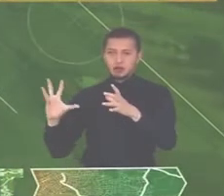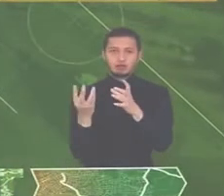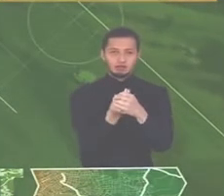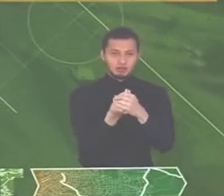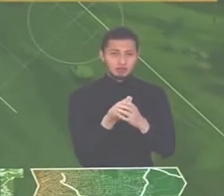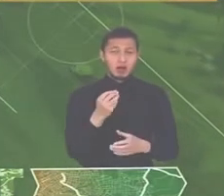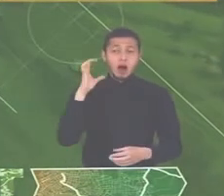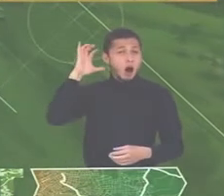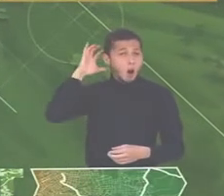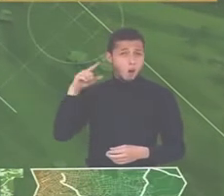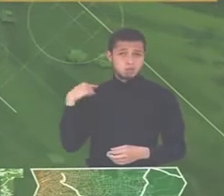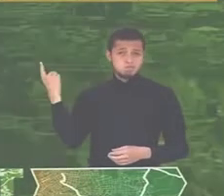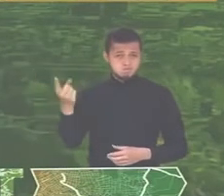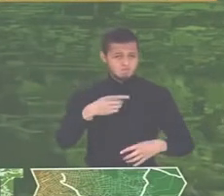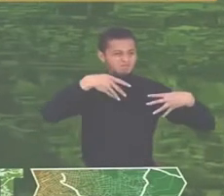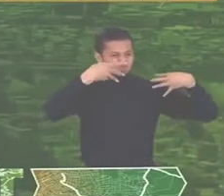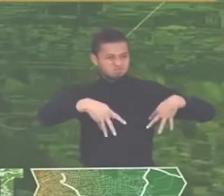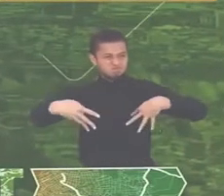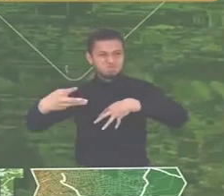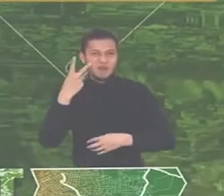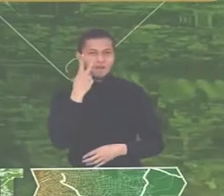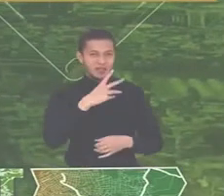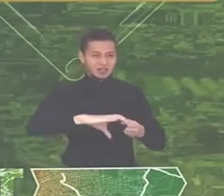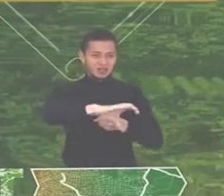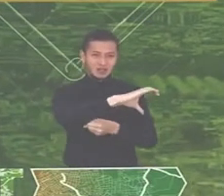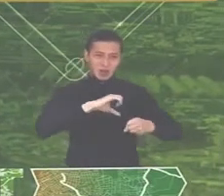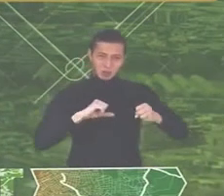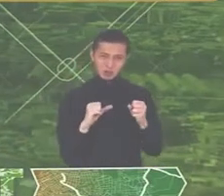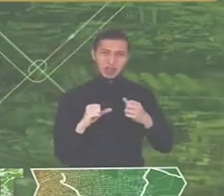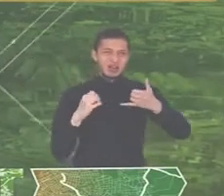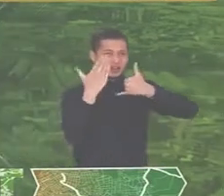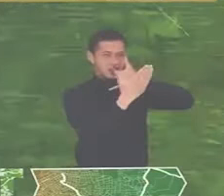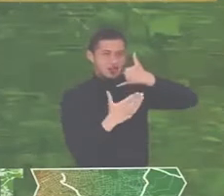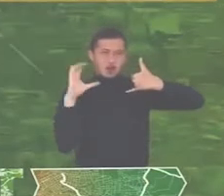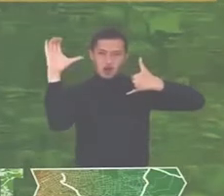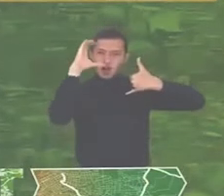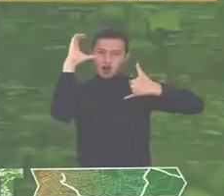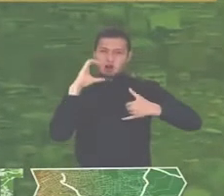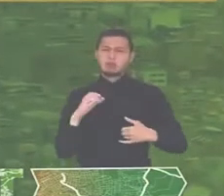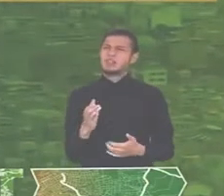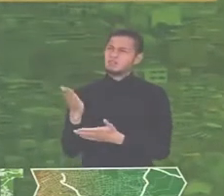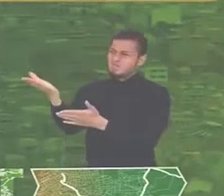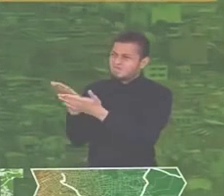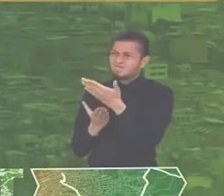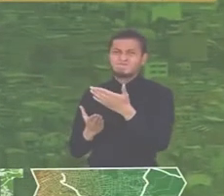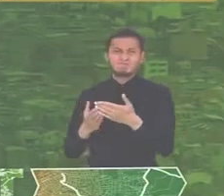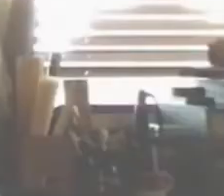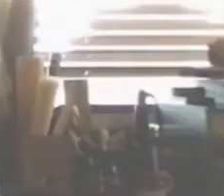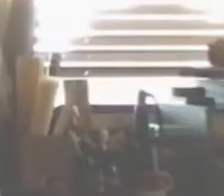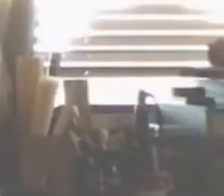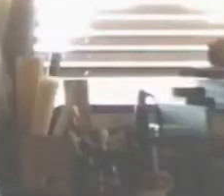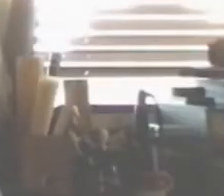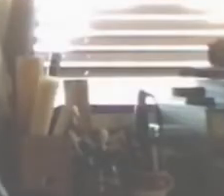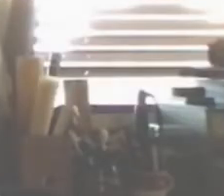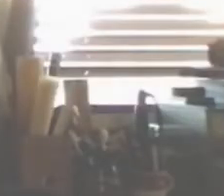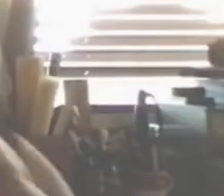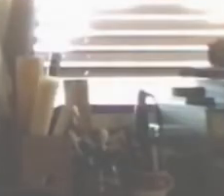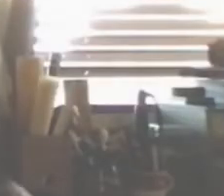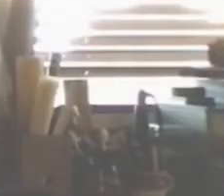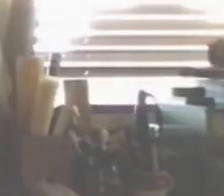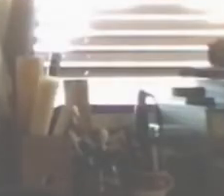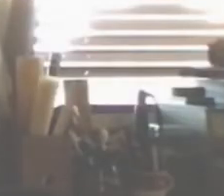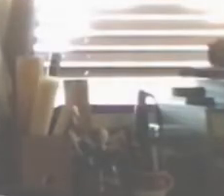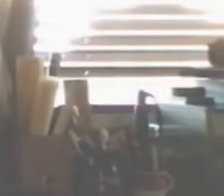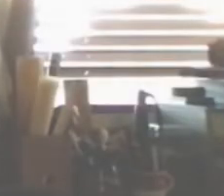básicamente que está en silencio horrible espantosa y en esto sí es muy coherente el post porque dice ante esa